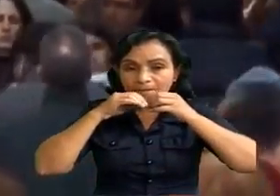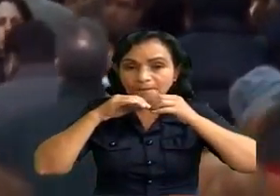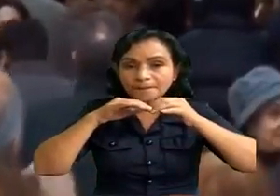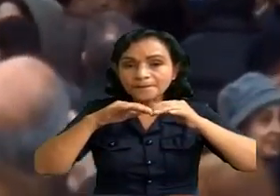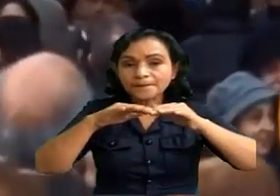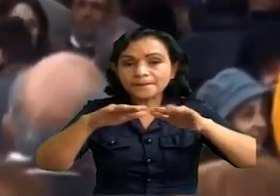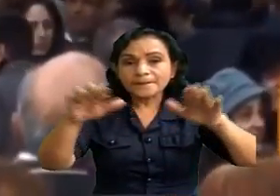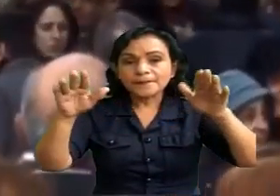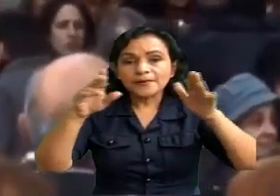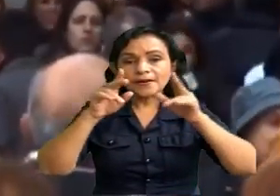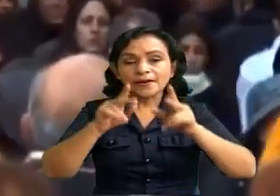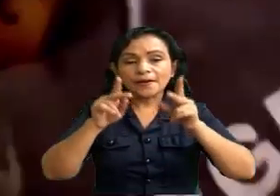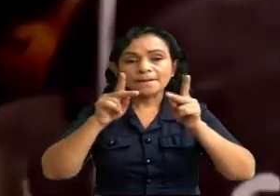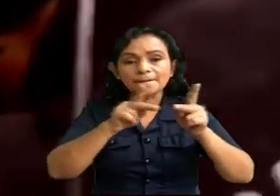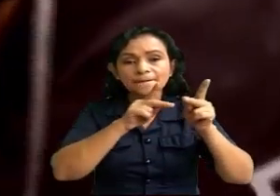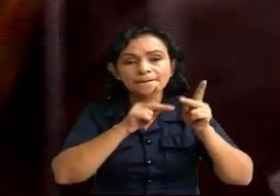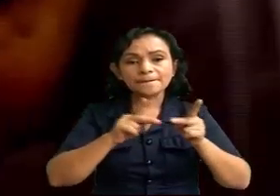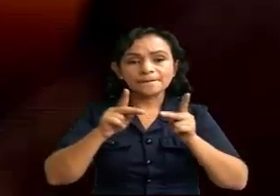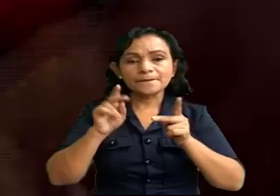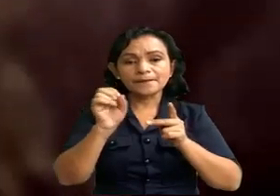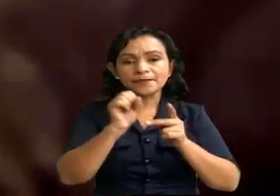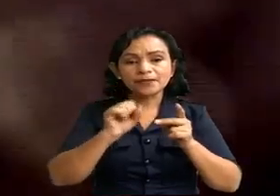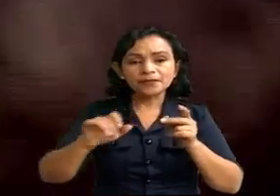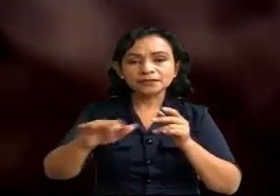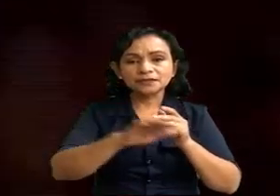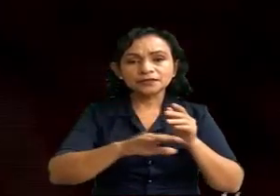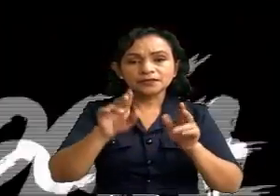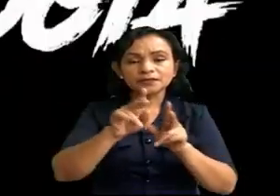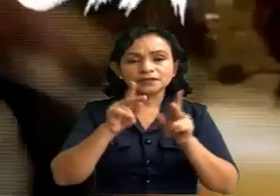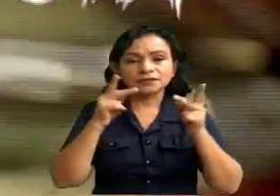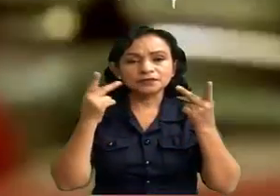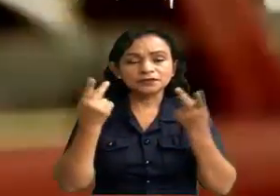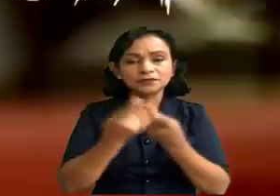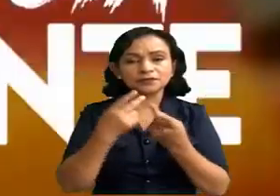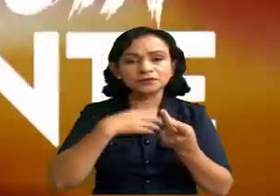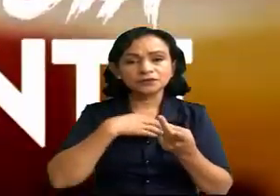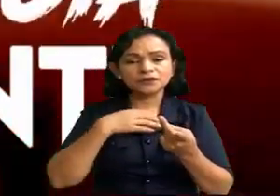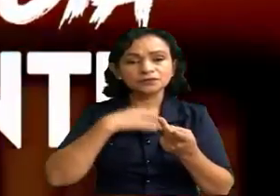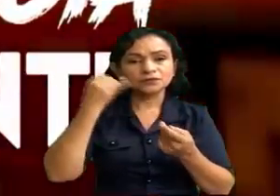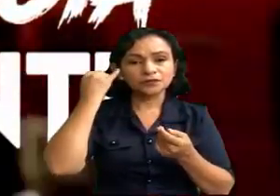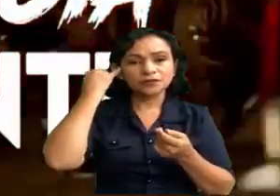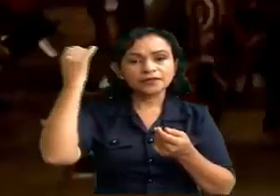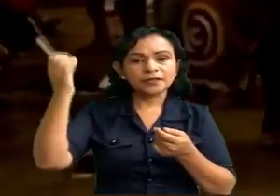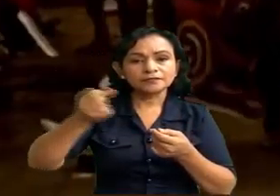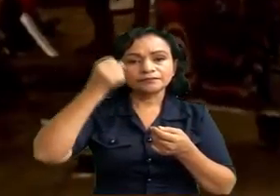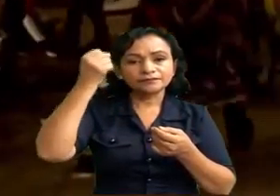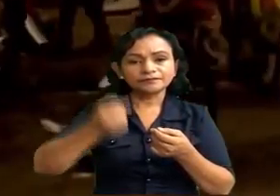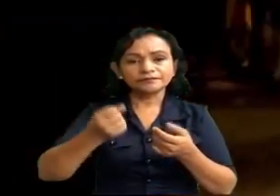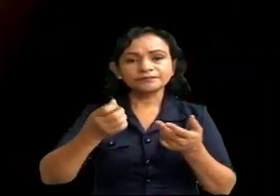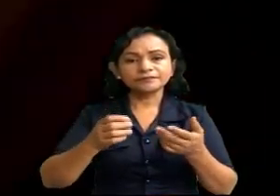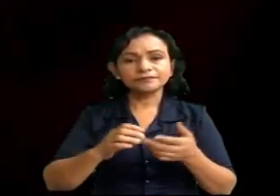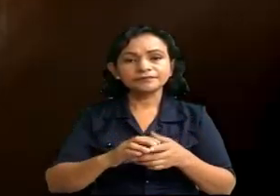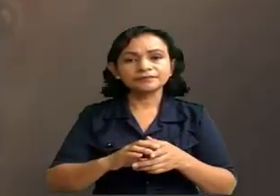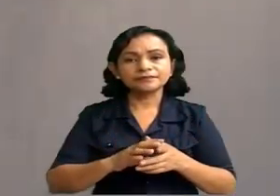los estratos y capas sociales y populares su ideología dominante.